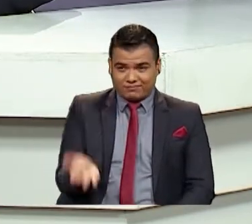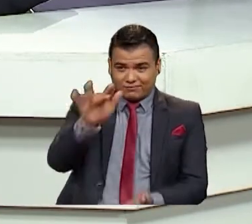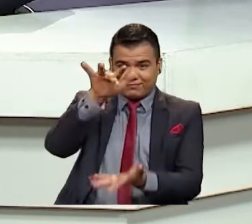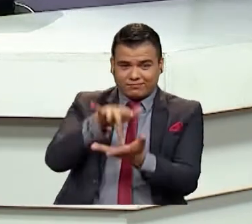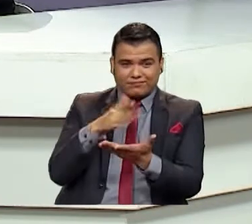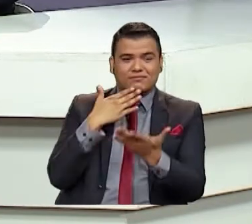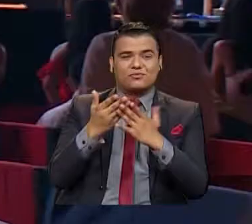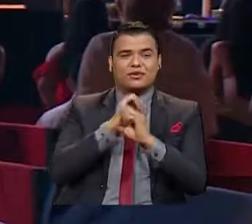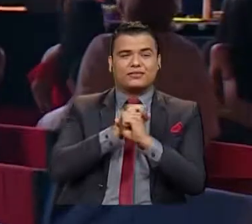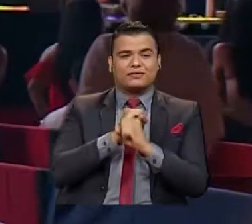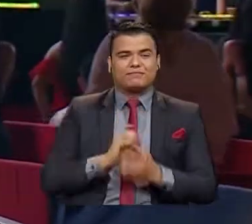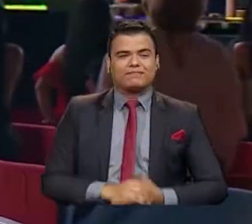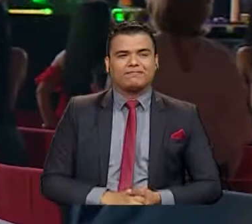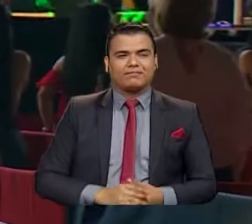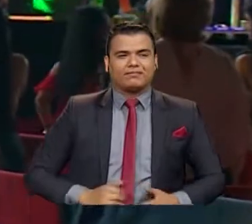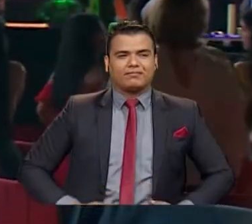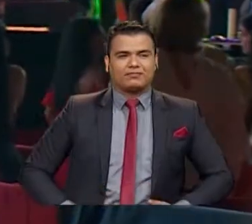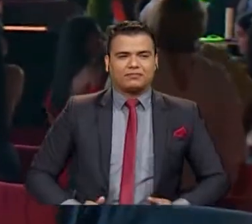Violeta.